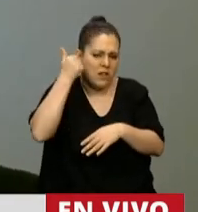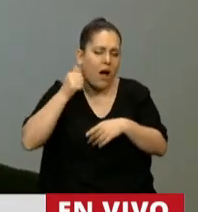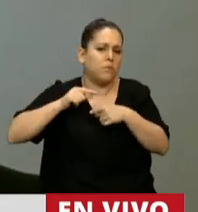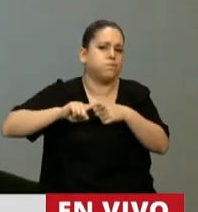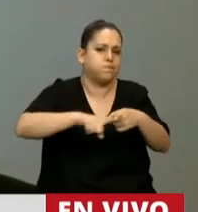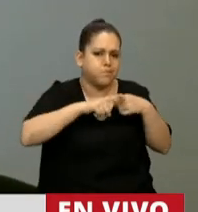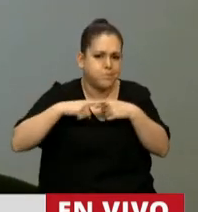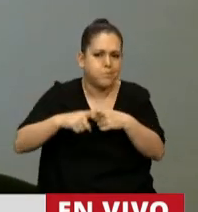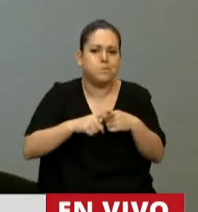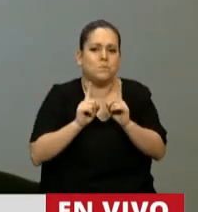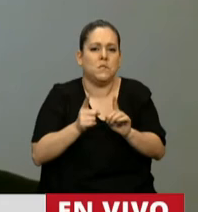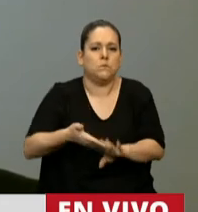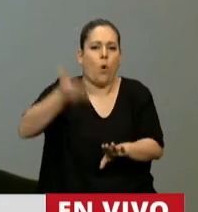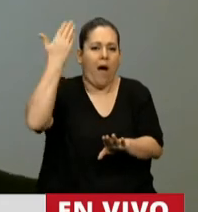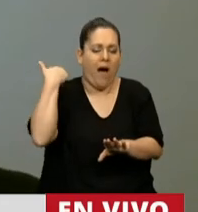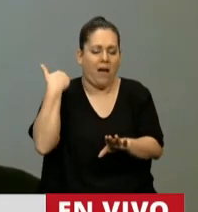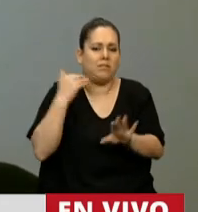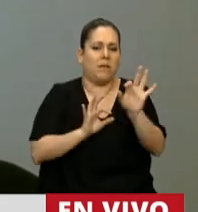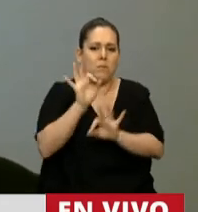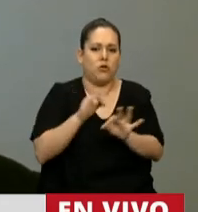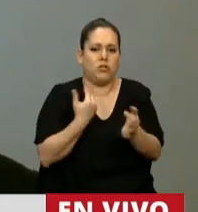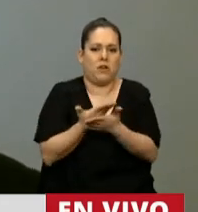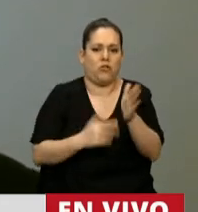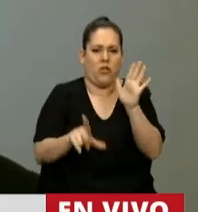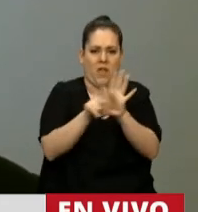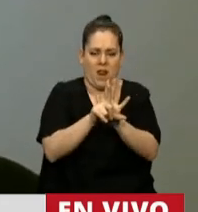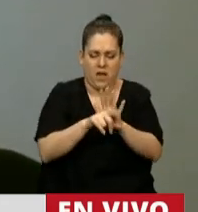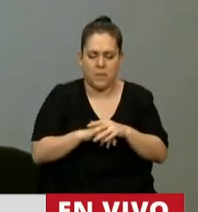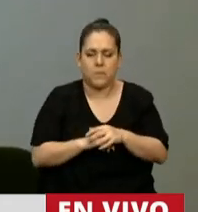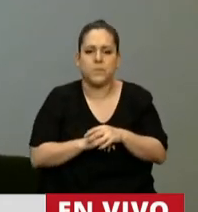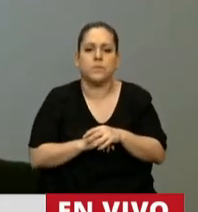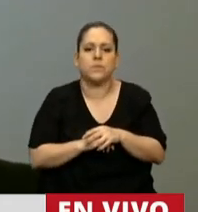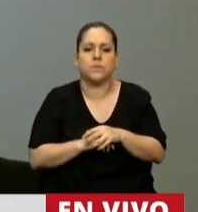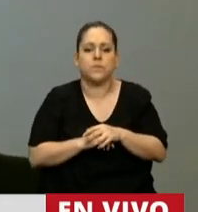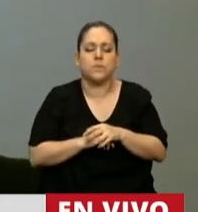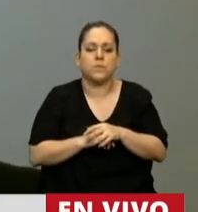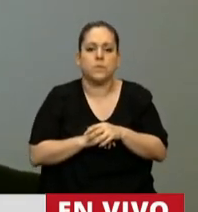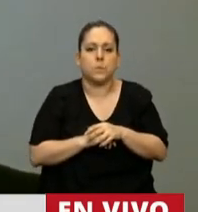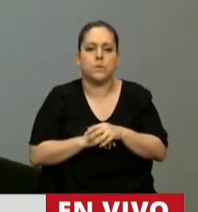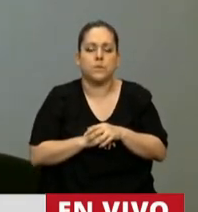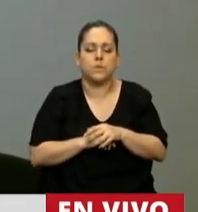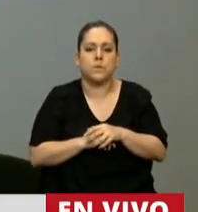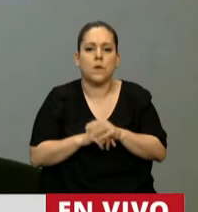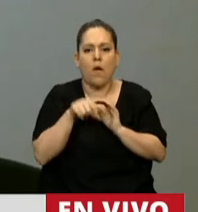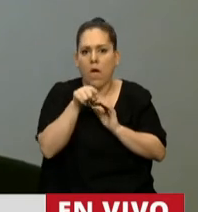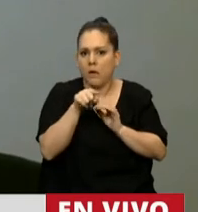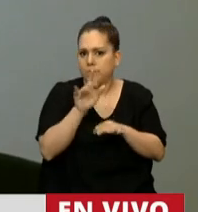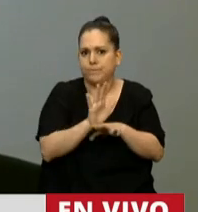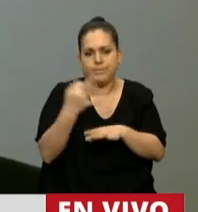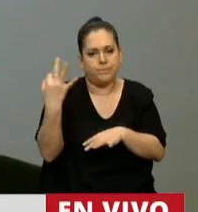fuerza cuando se trató aquel proyecto de ley. Y esto es muy